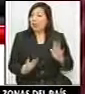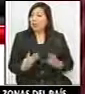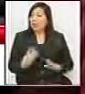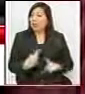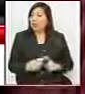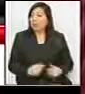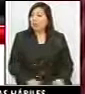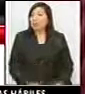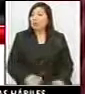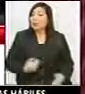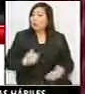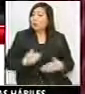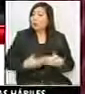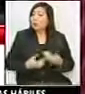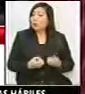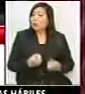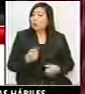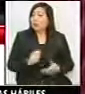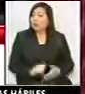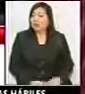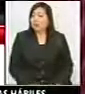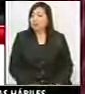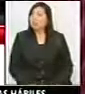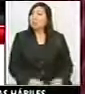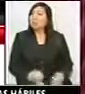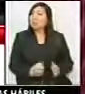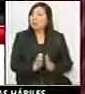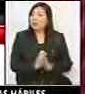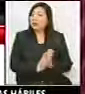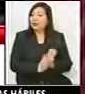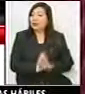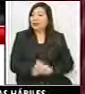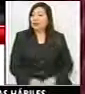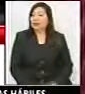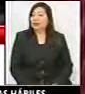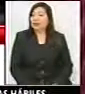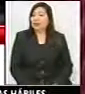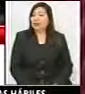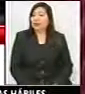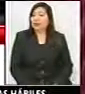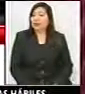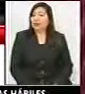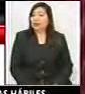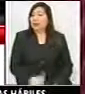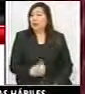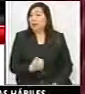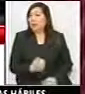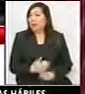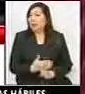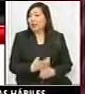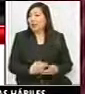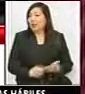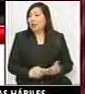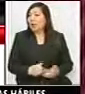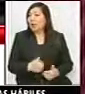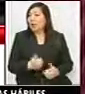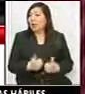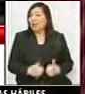Continuamos. Hay mucha gente que se ha beneficiado, que aprendió a hacer de una forma u otra,